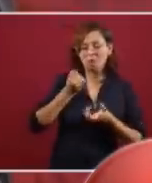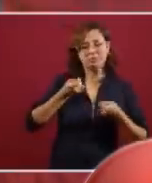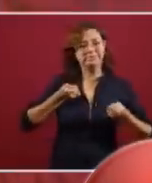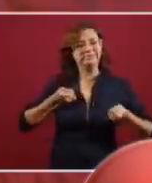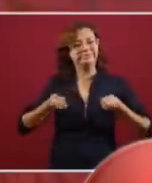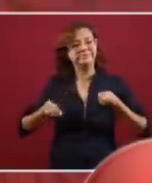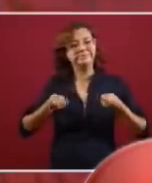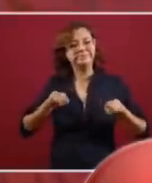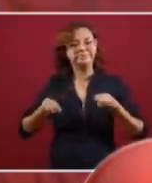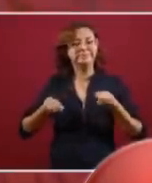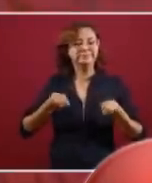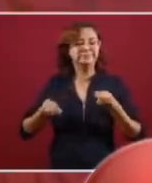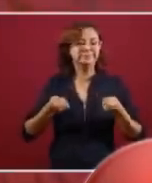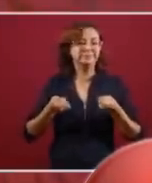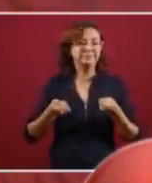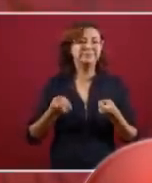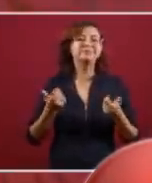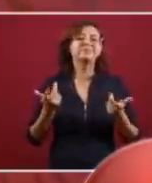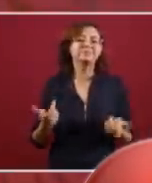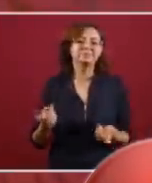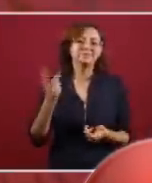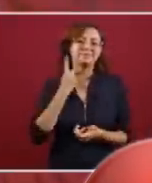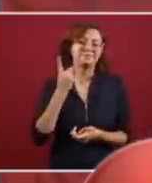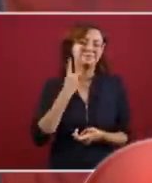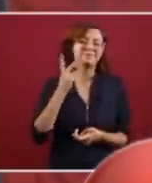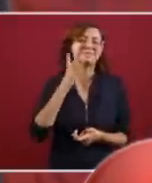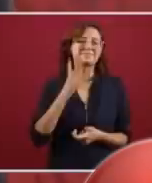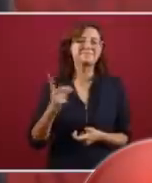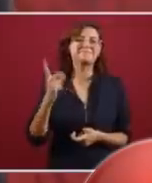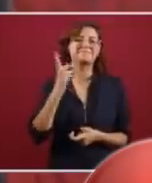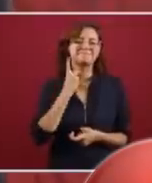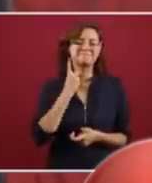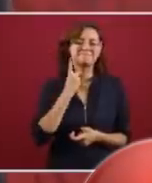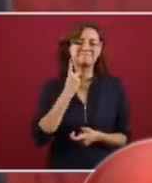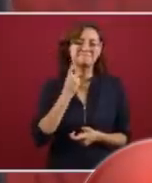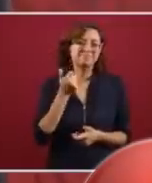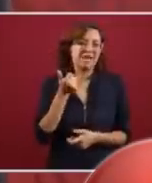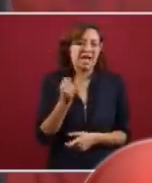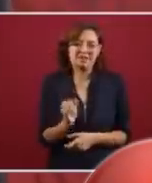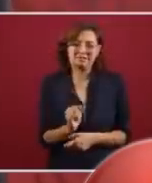de los diputados y del Congreso,